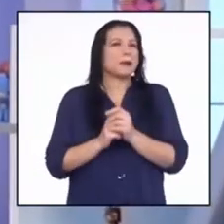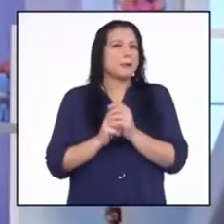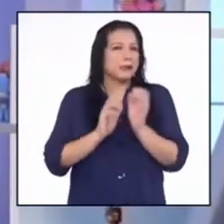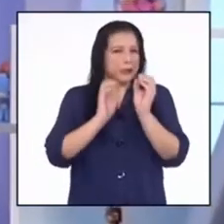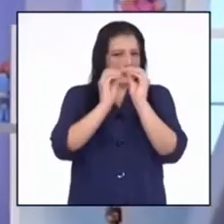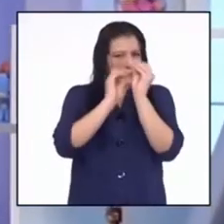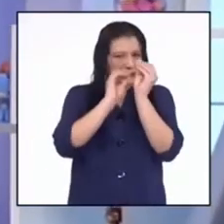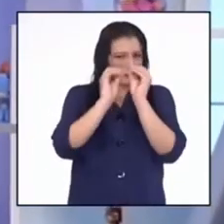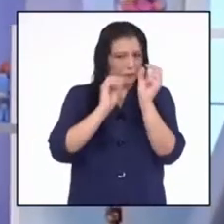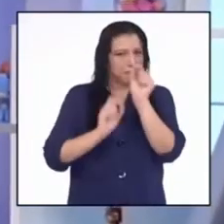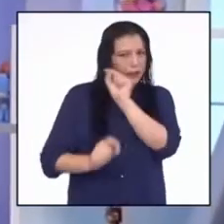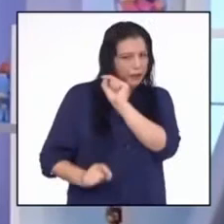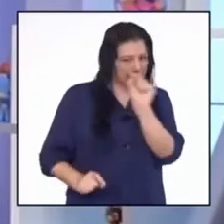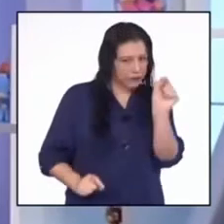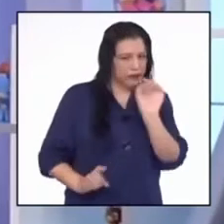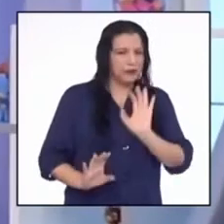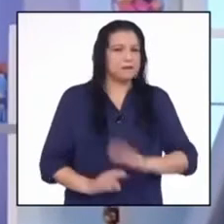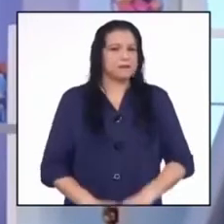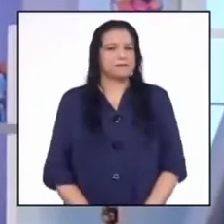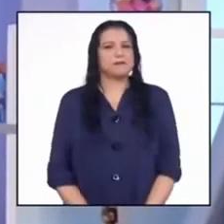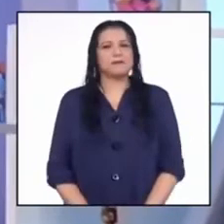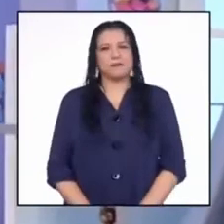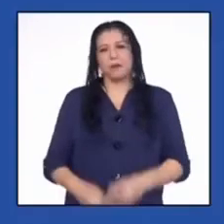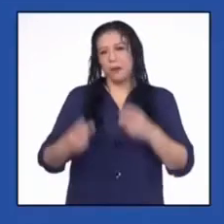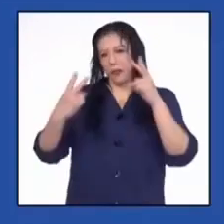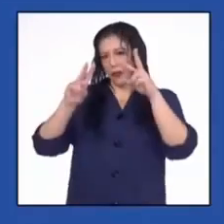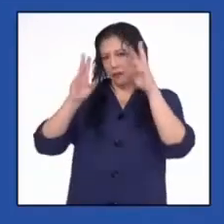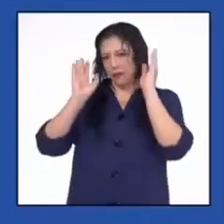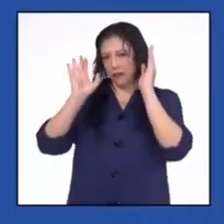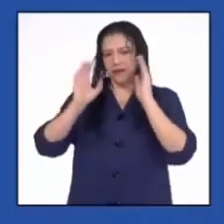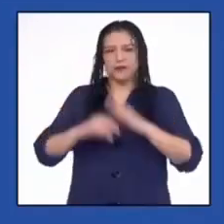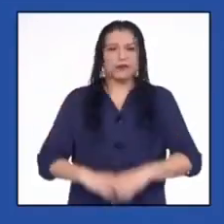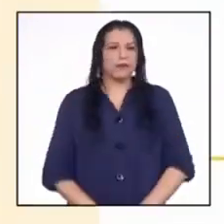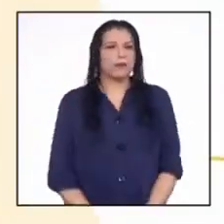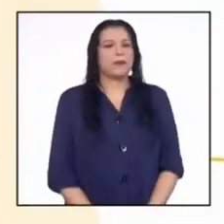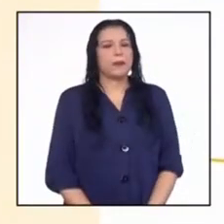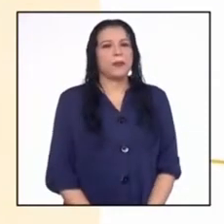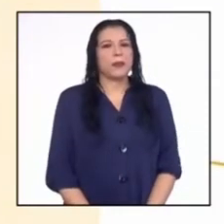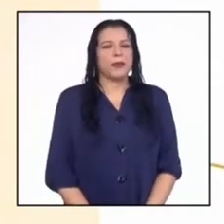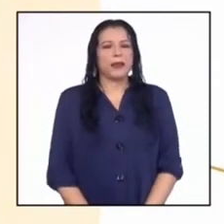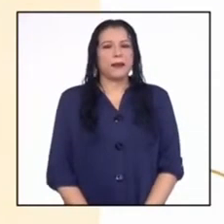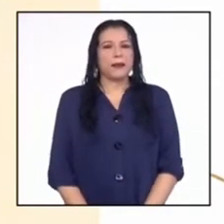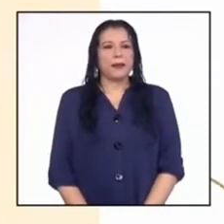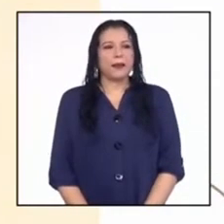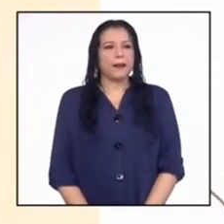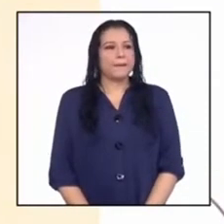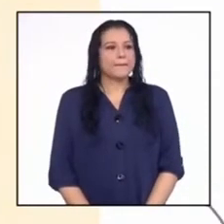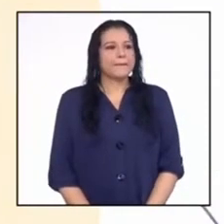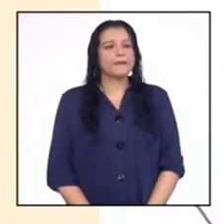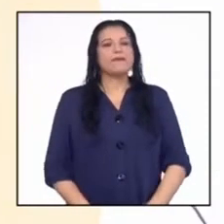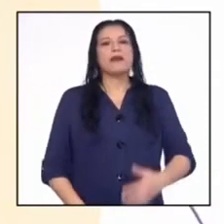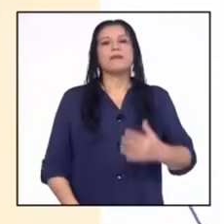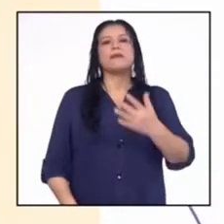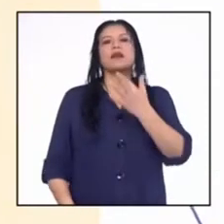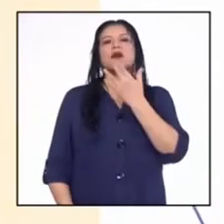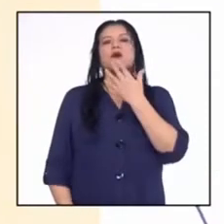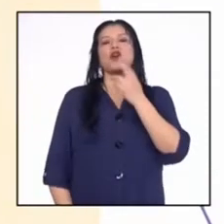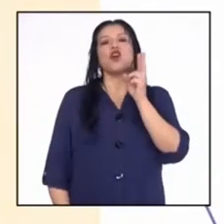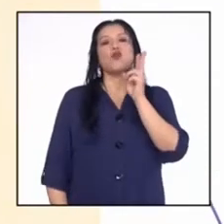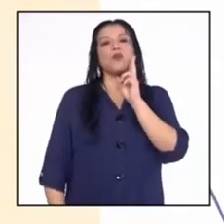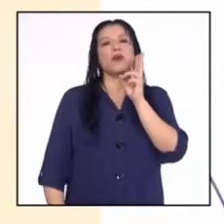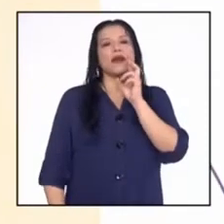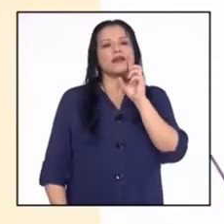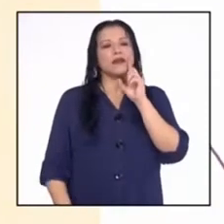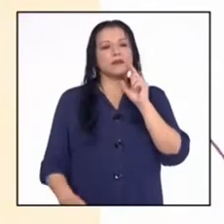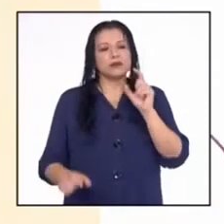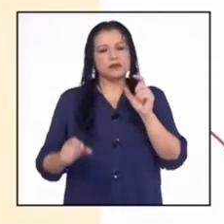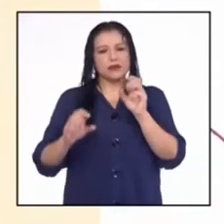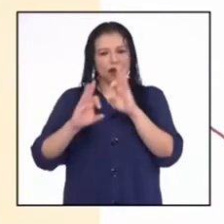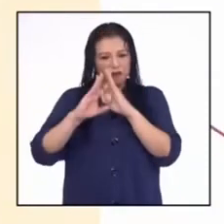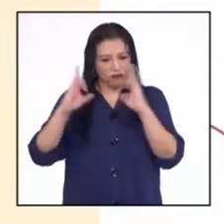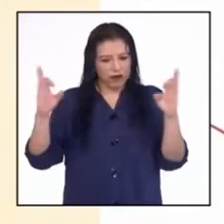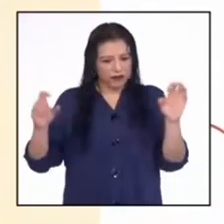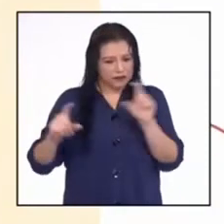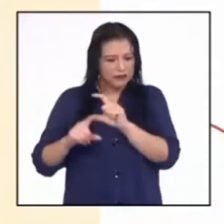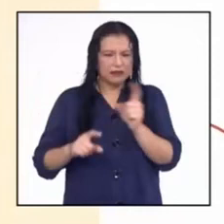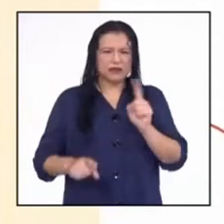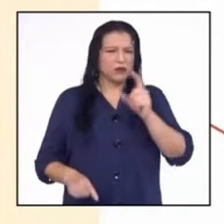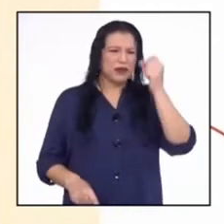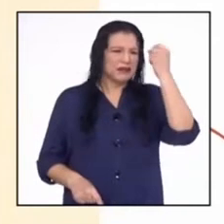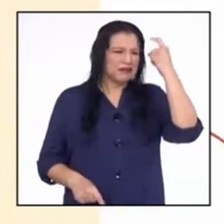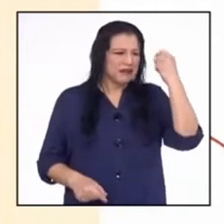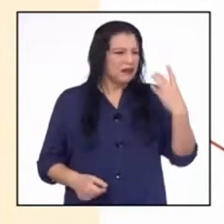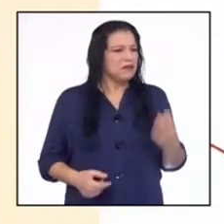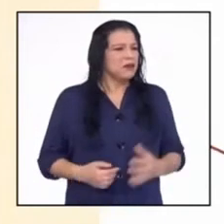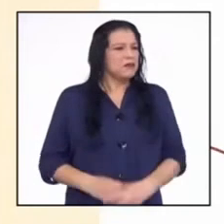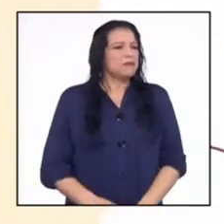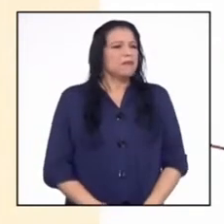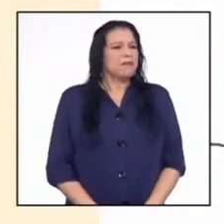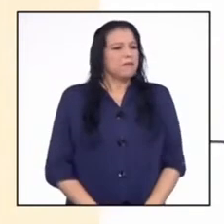voy a resaltar. Observa con atención, ¿ya? En color verde he puesto una frase que no entiendo, ¿no? La